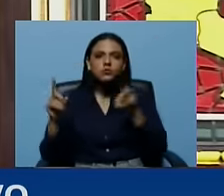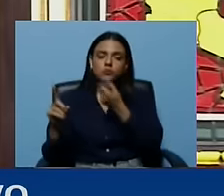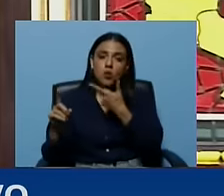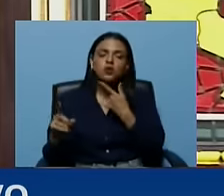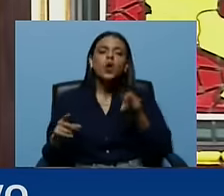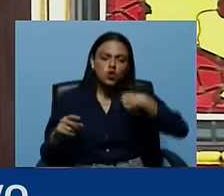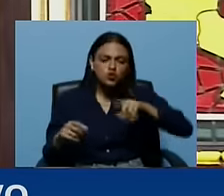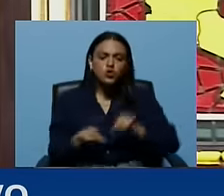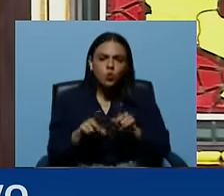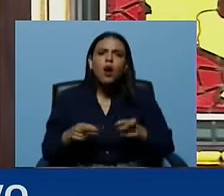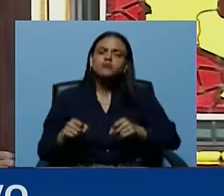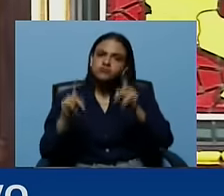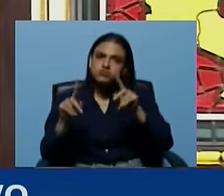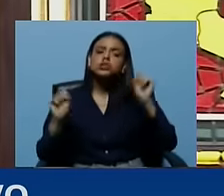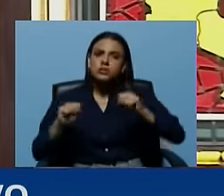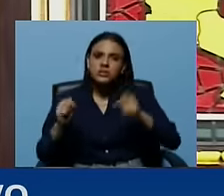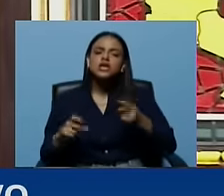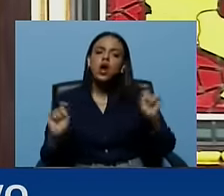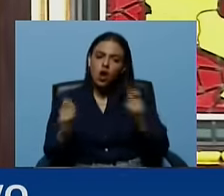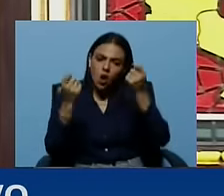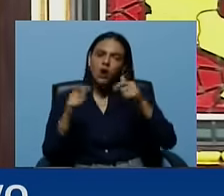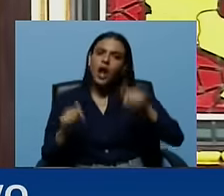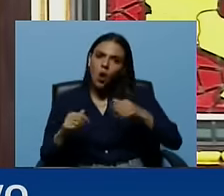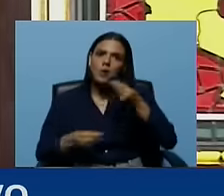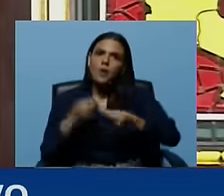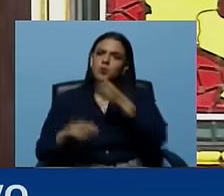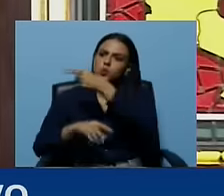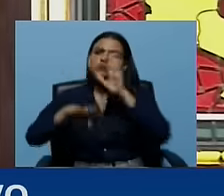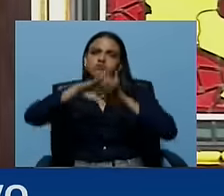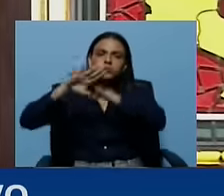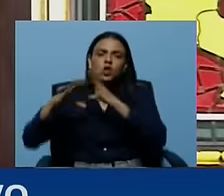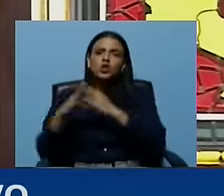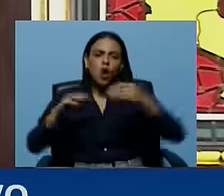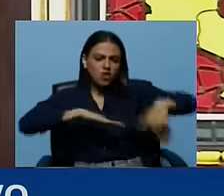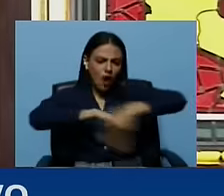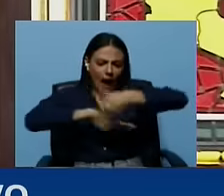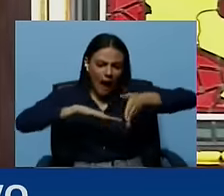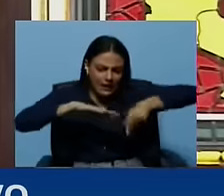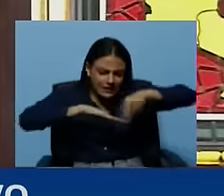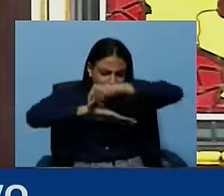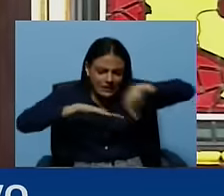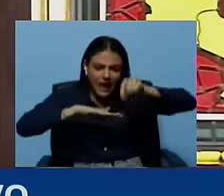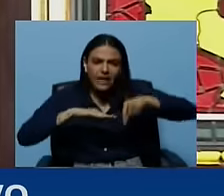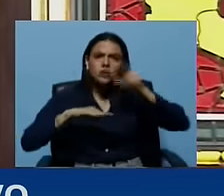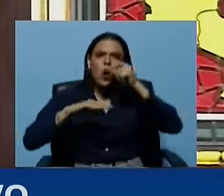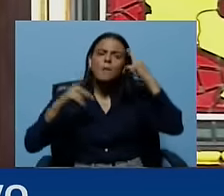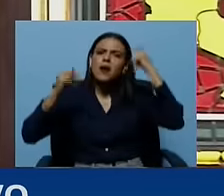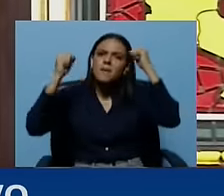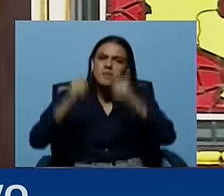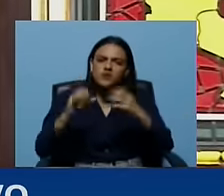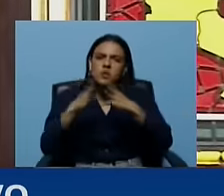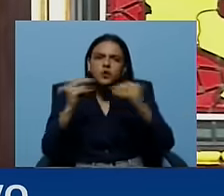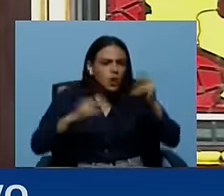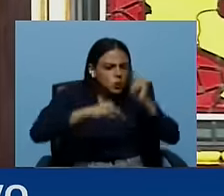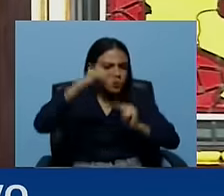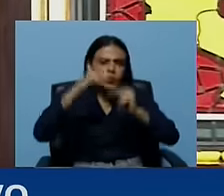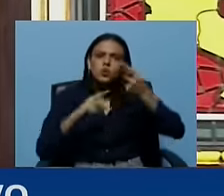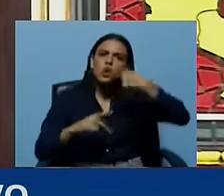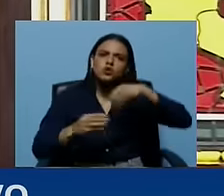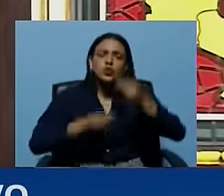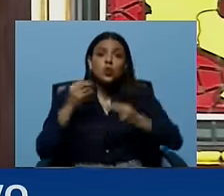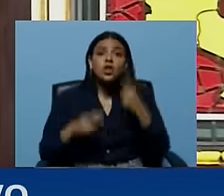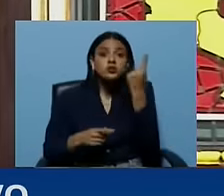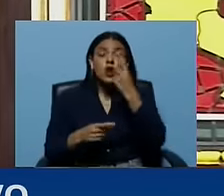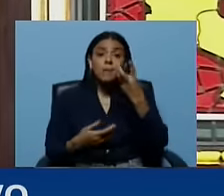posible hoy por hoy. Convoca a ingenieros, arquitectos, a hombres y mujeres del pueblo para que vayamos innovando. No solo